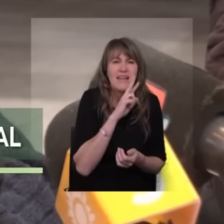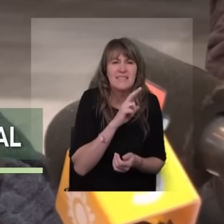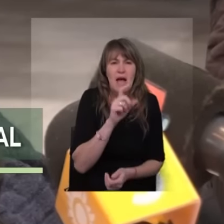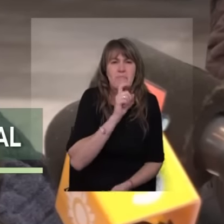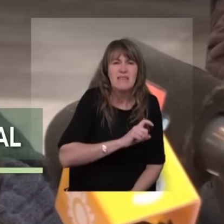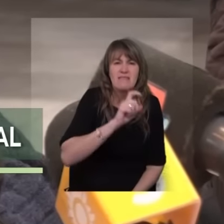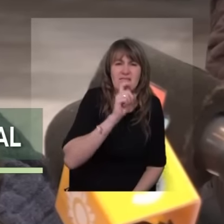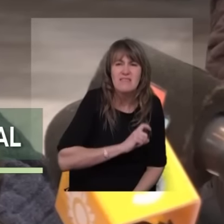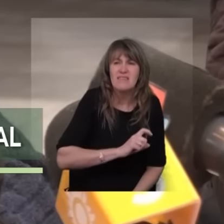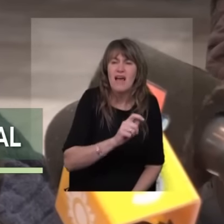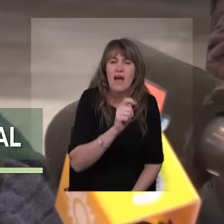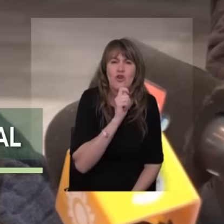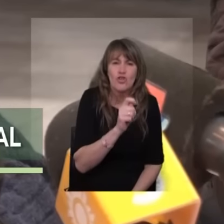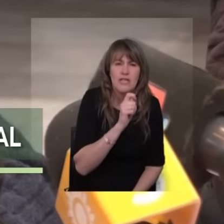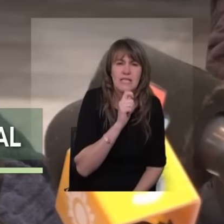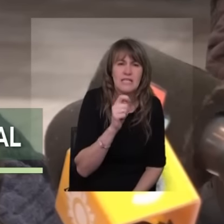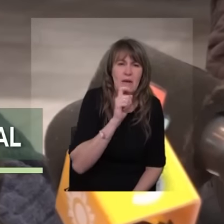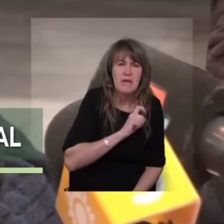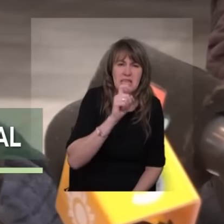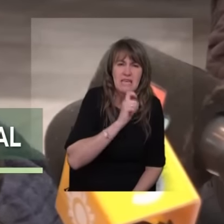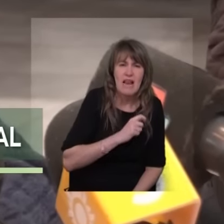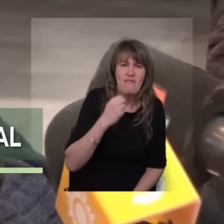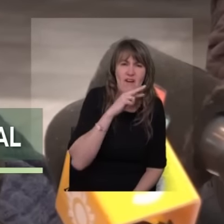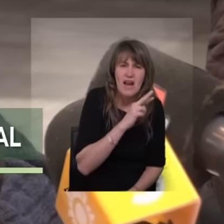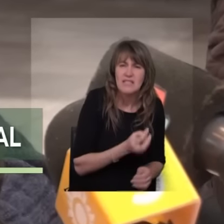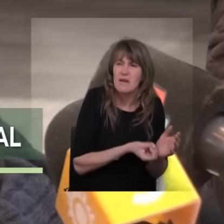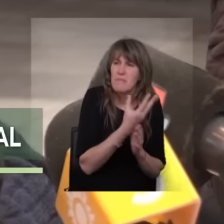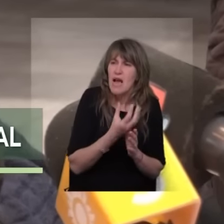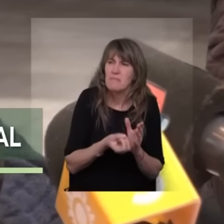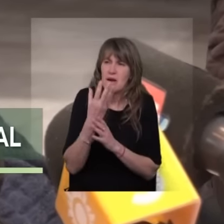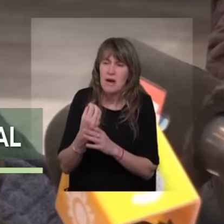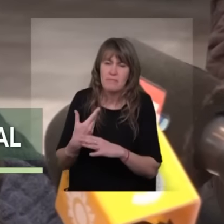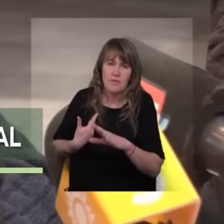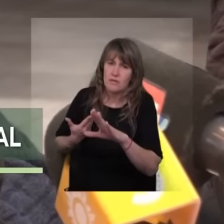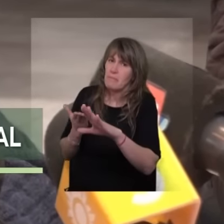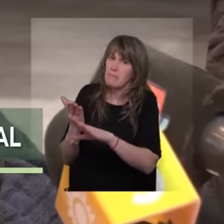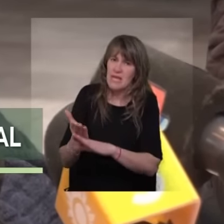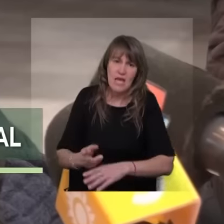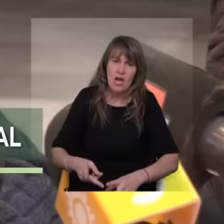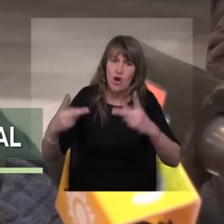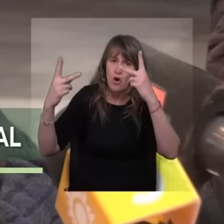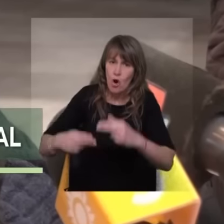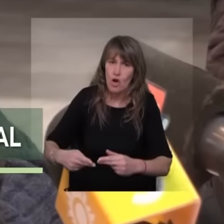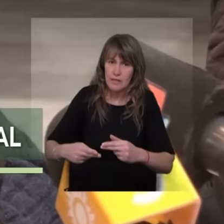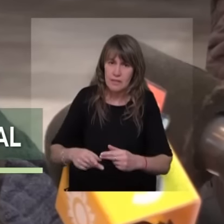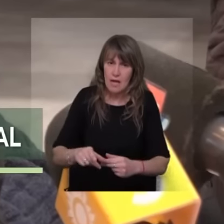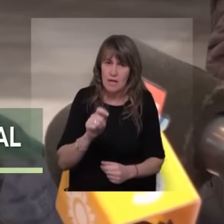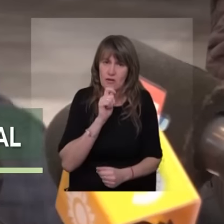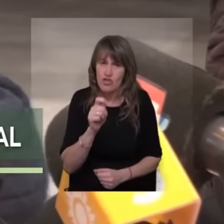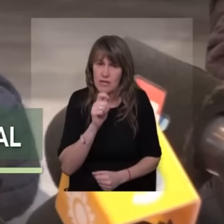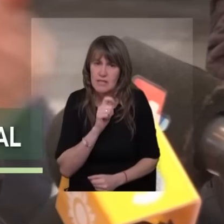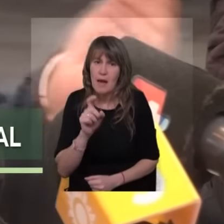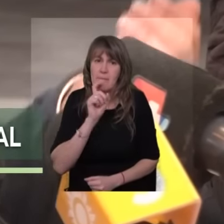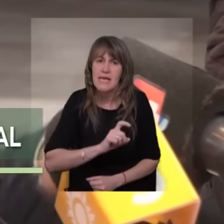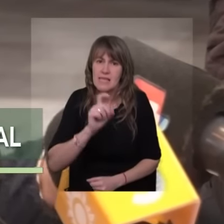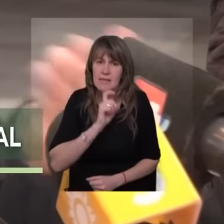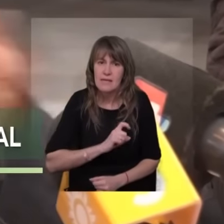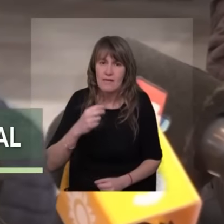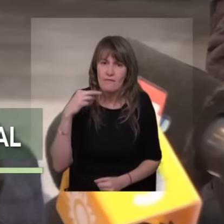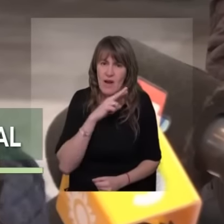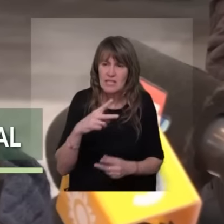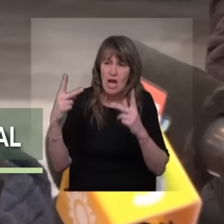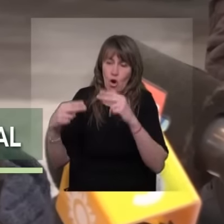mentira y bastante disparate al respecto y que vamos a a solicitar formalmente una reunión a las direcciones de los distintos